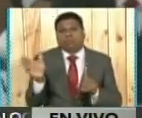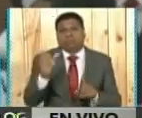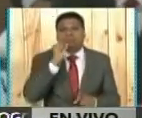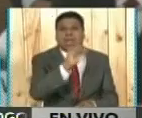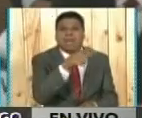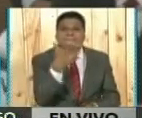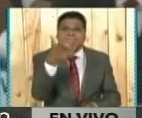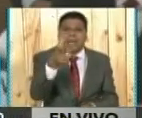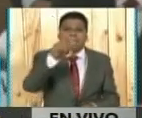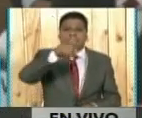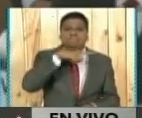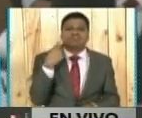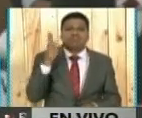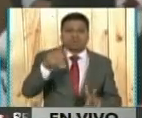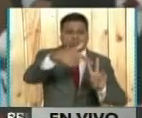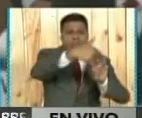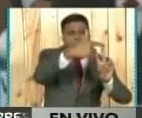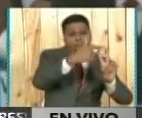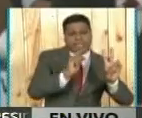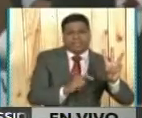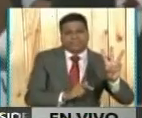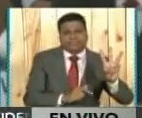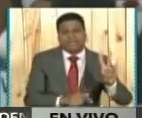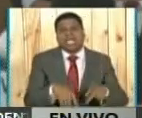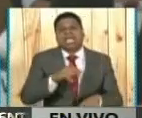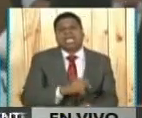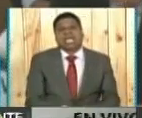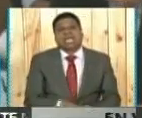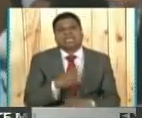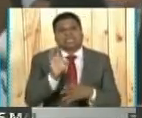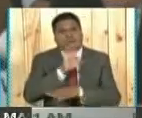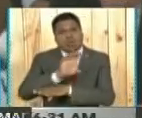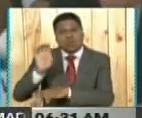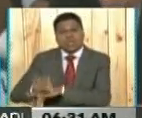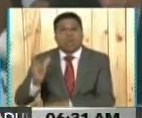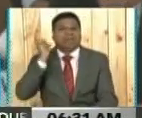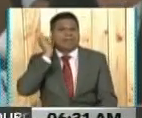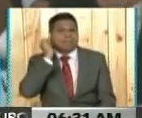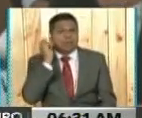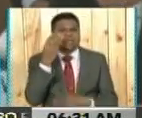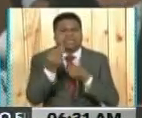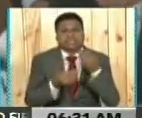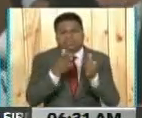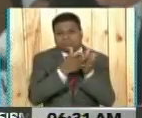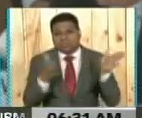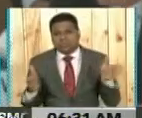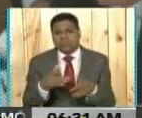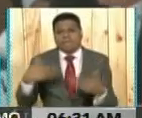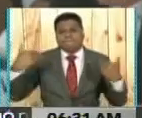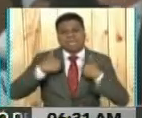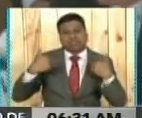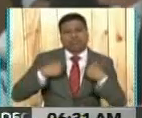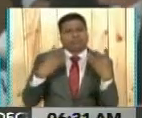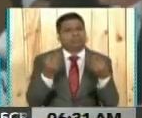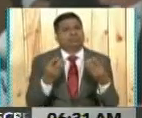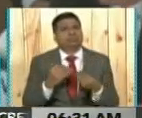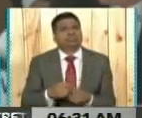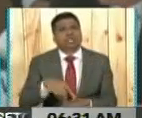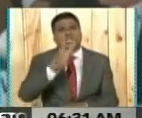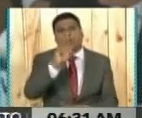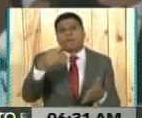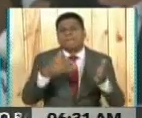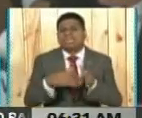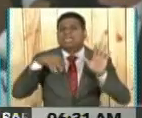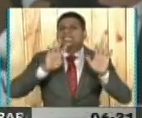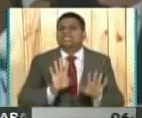los tribunales, y se le fueron dictadas las medidas de protección a las mujeres correspondientes de estas víctimas. En el 2011 se creó la Dirección